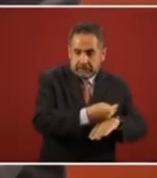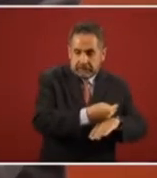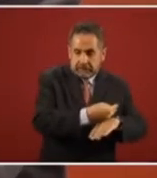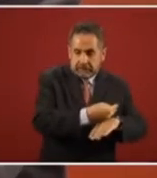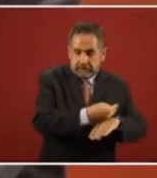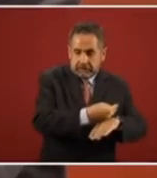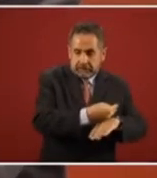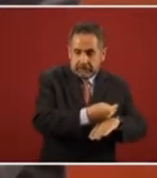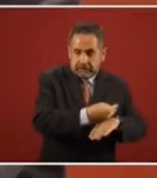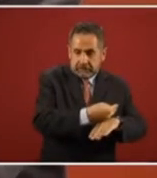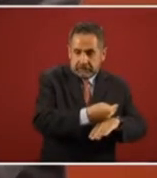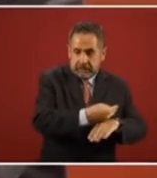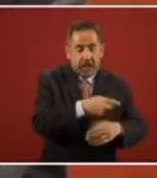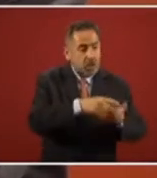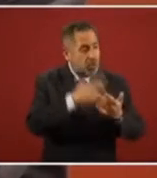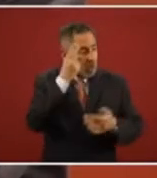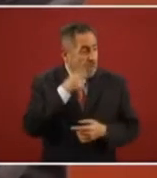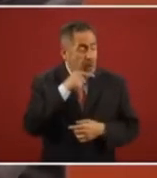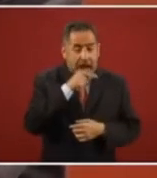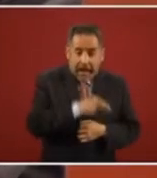bajo night